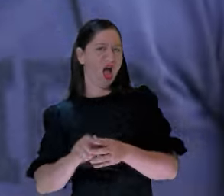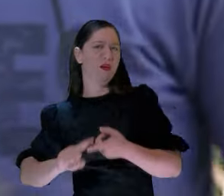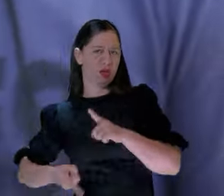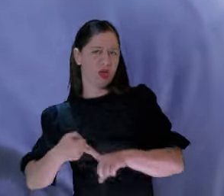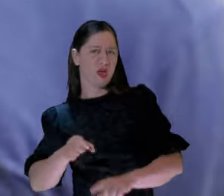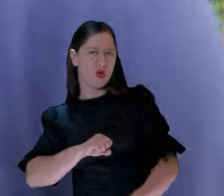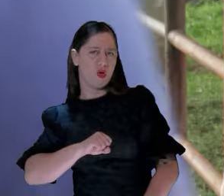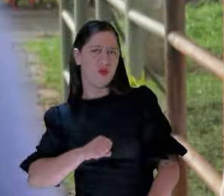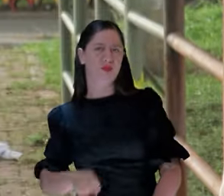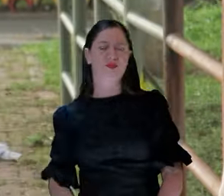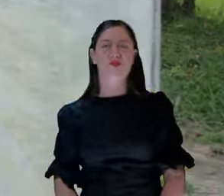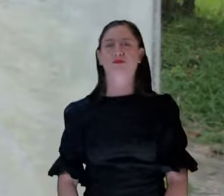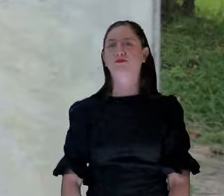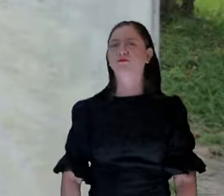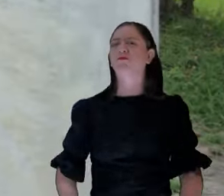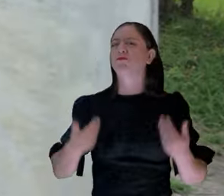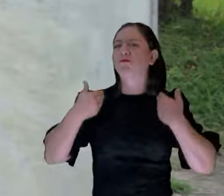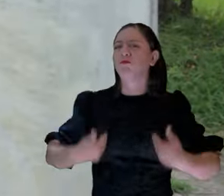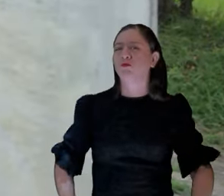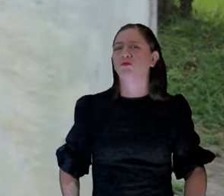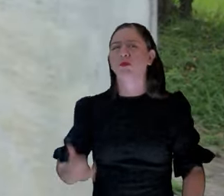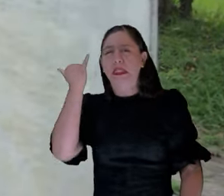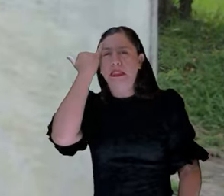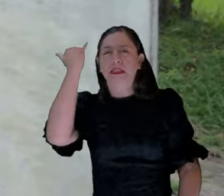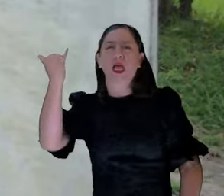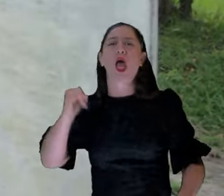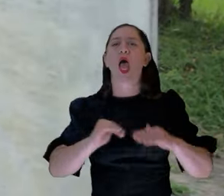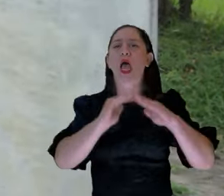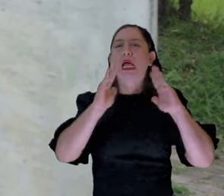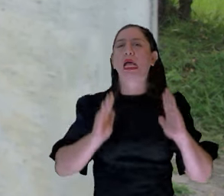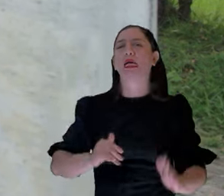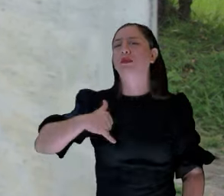parchaba con ellos. ¿A ti te fían? No. Yo haría...